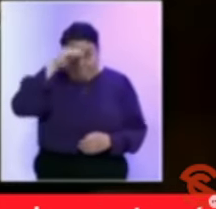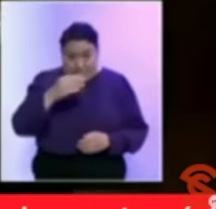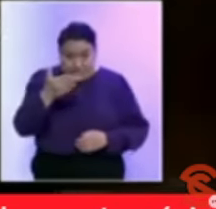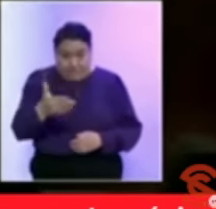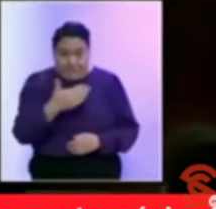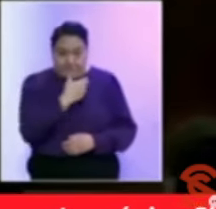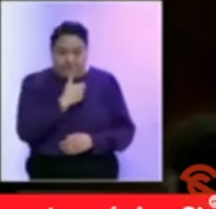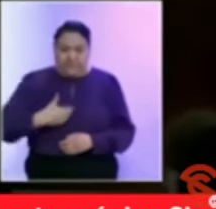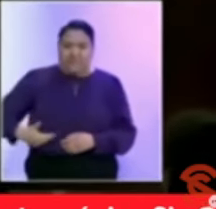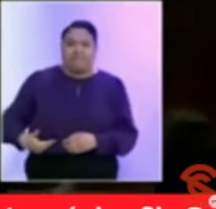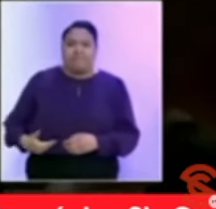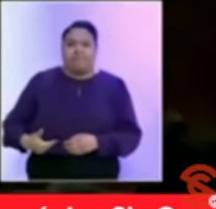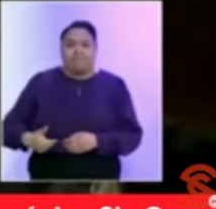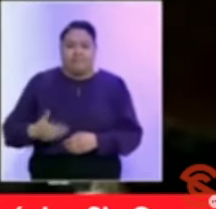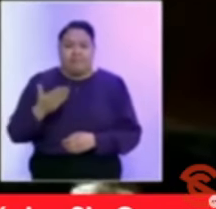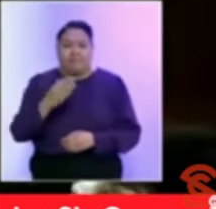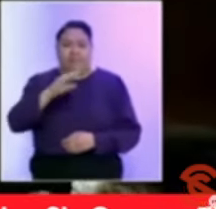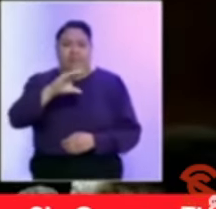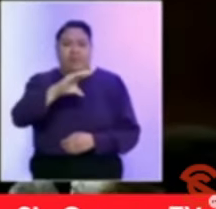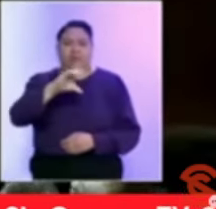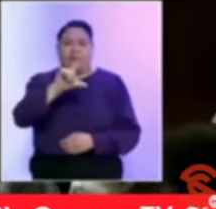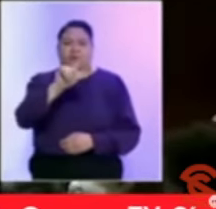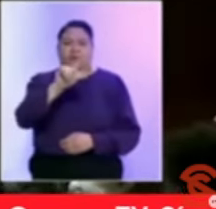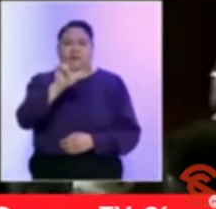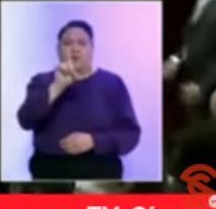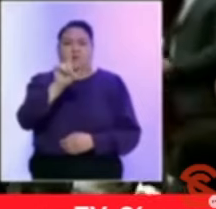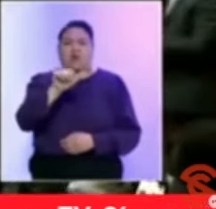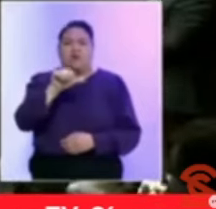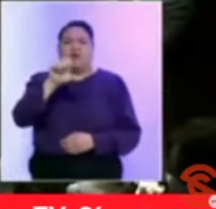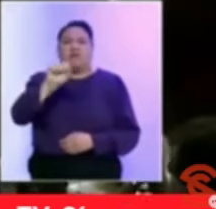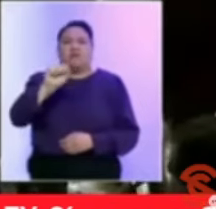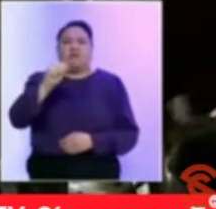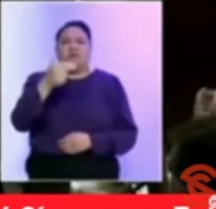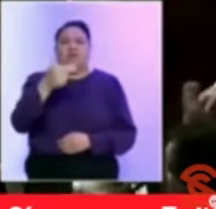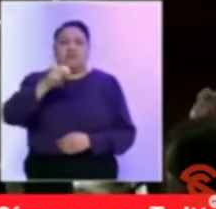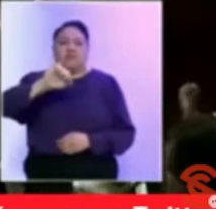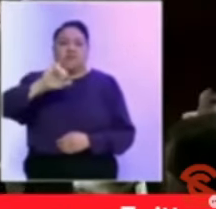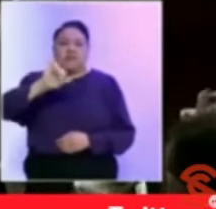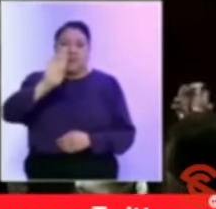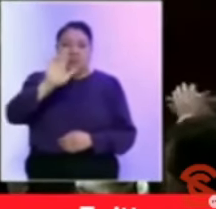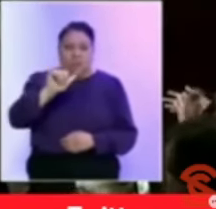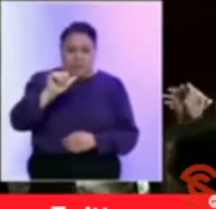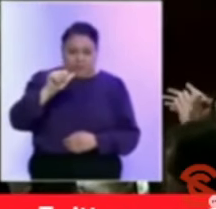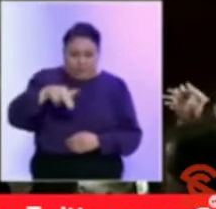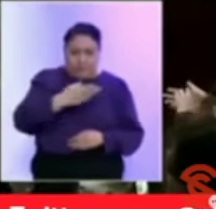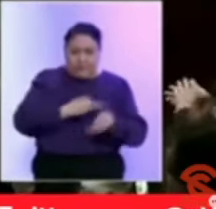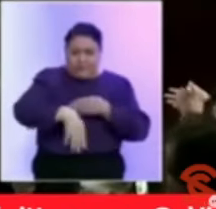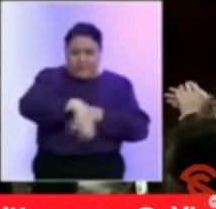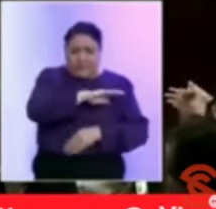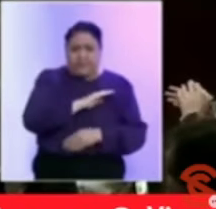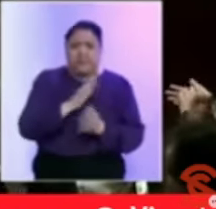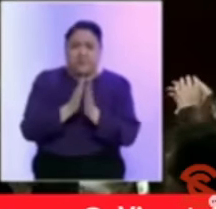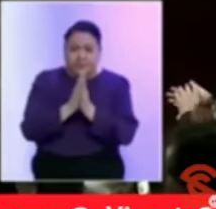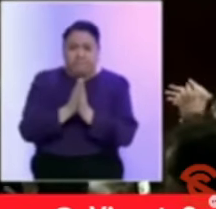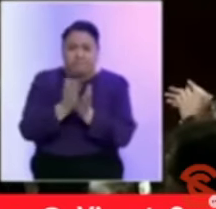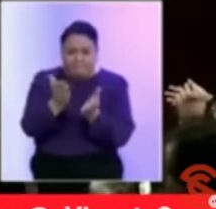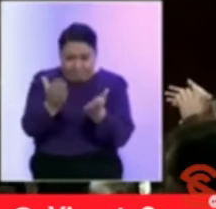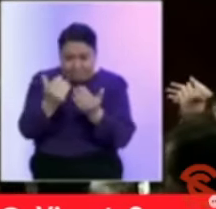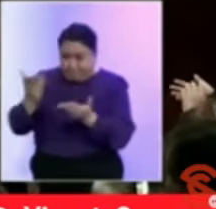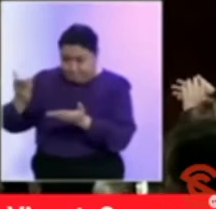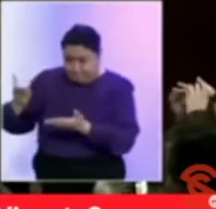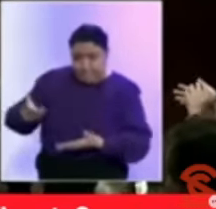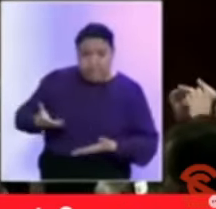cercana a Madero una mujer que empieza con las luchas de por el voto de la mujer que después lo